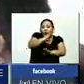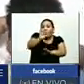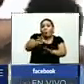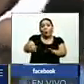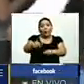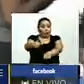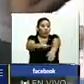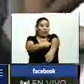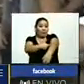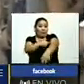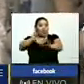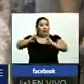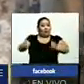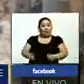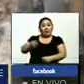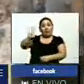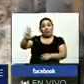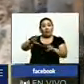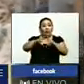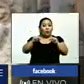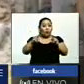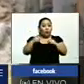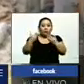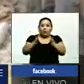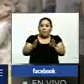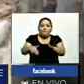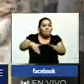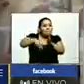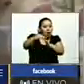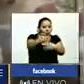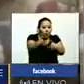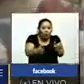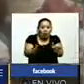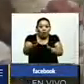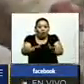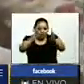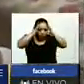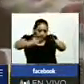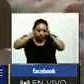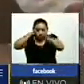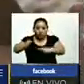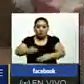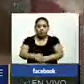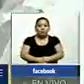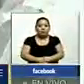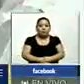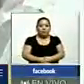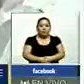los hospitales nacionales se ha tenido que habilitar salas para poder atender a los pacientes.